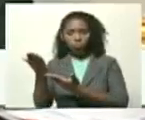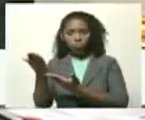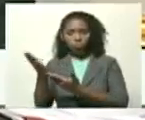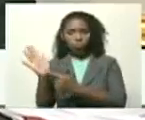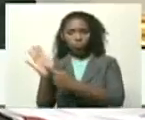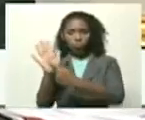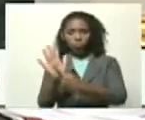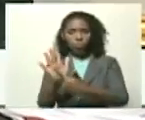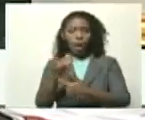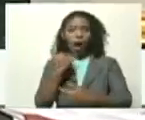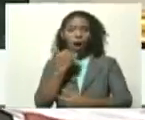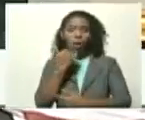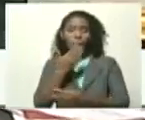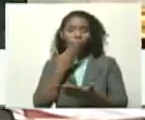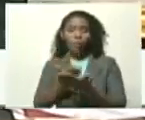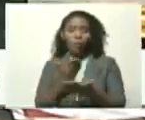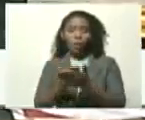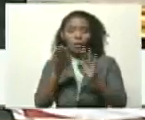señalar si hay propuestas en mesa.